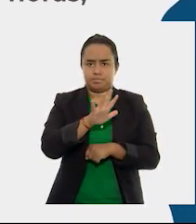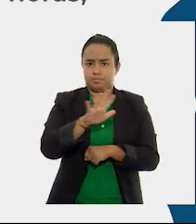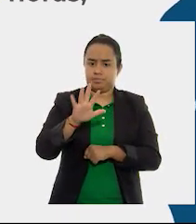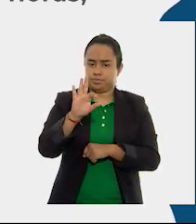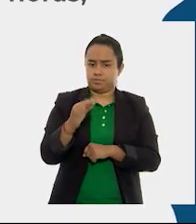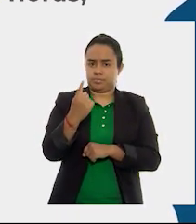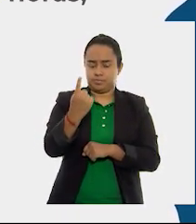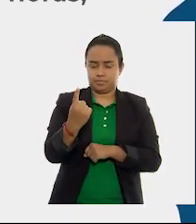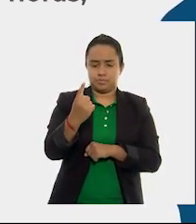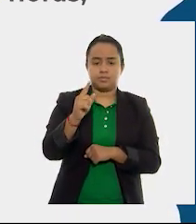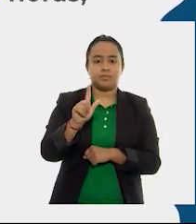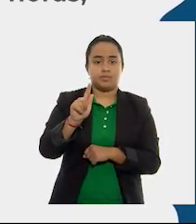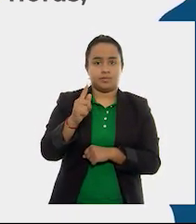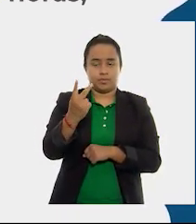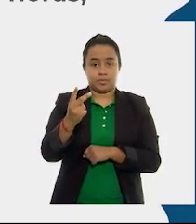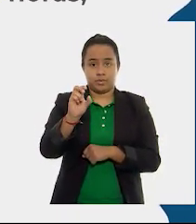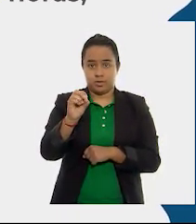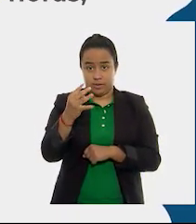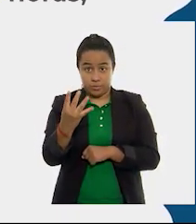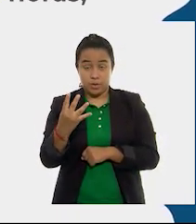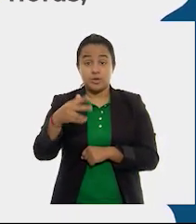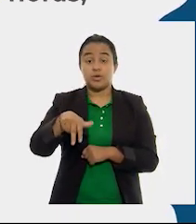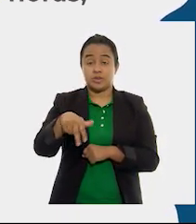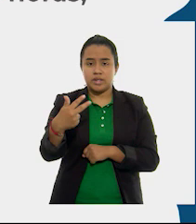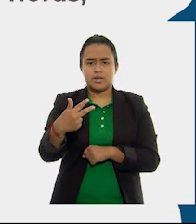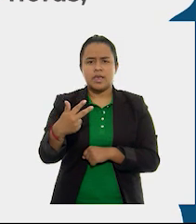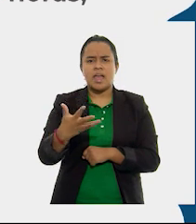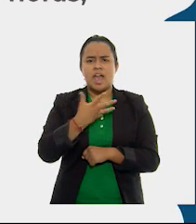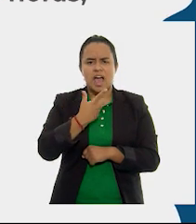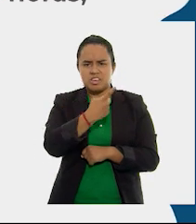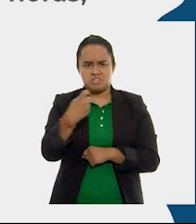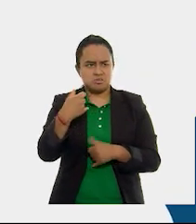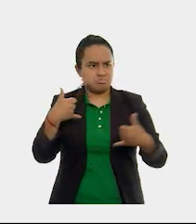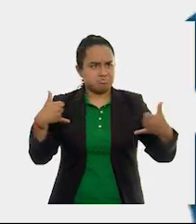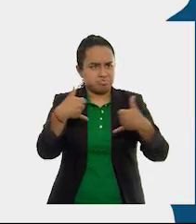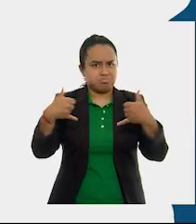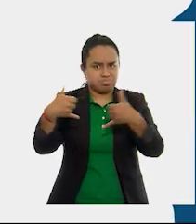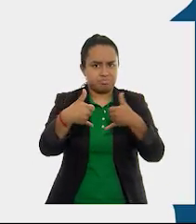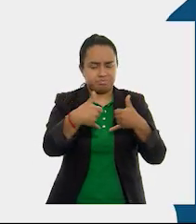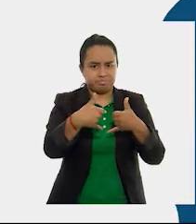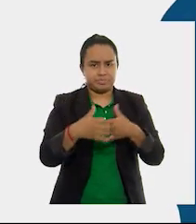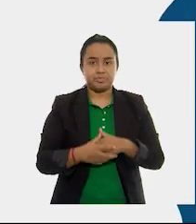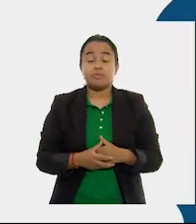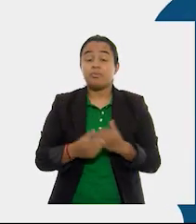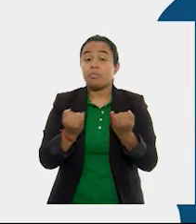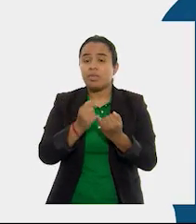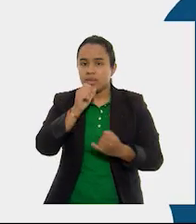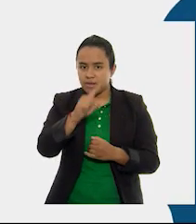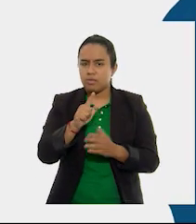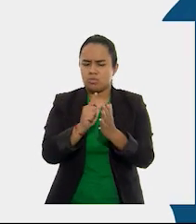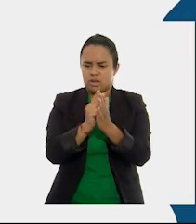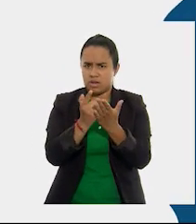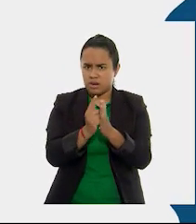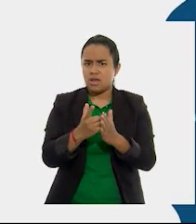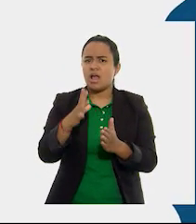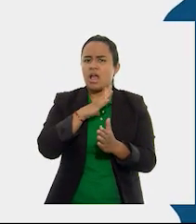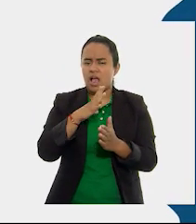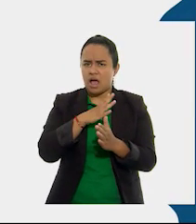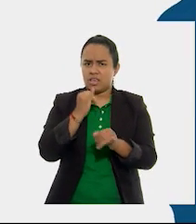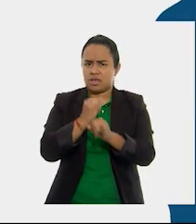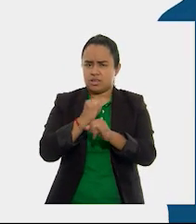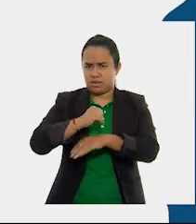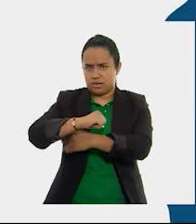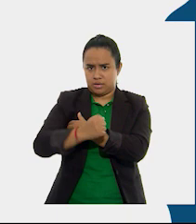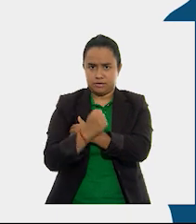55 41 72 04 13, con 100 líneas. También puedes encontrar los libros de texto en la